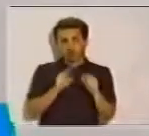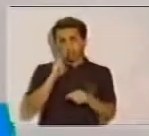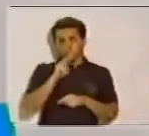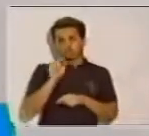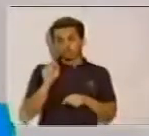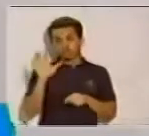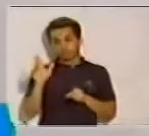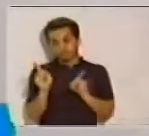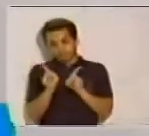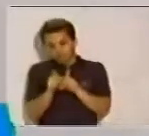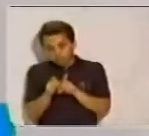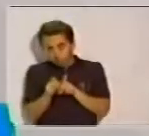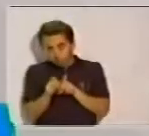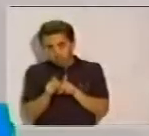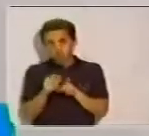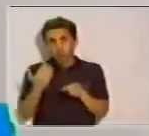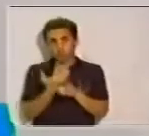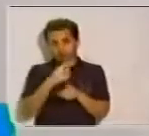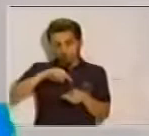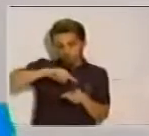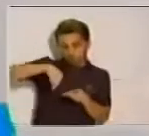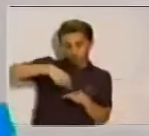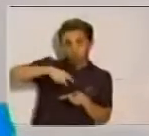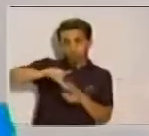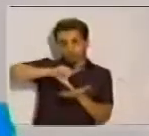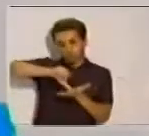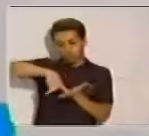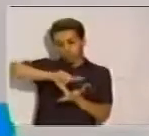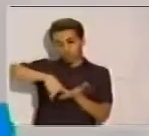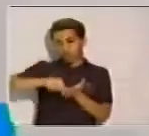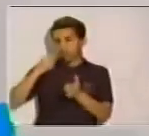nueva circunferencia. Me va a quedar así.